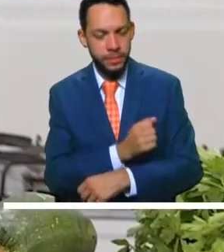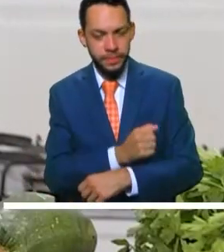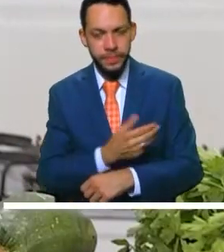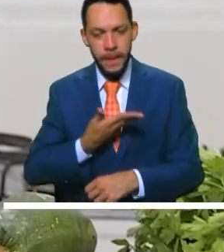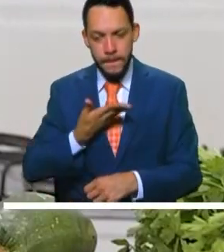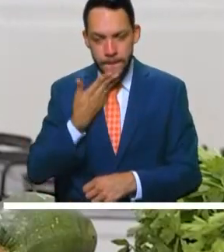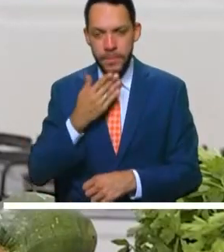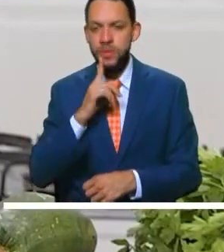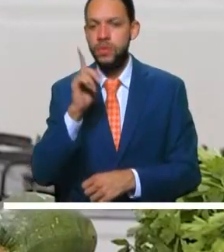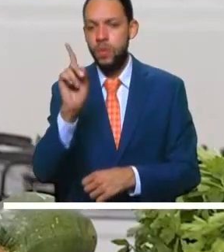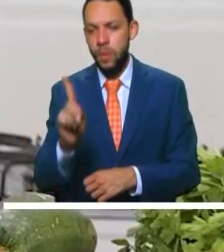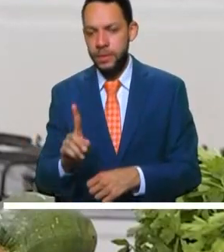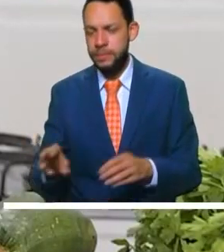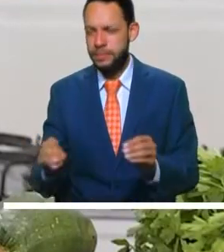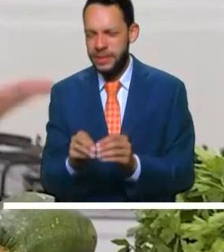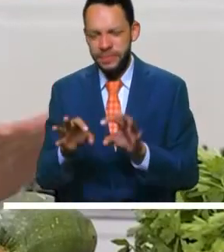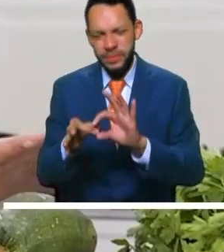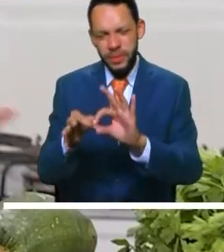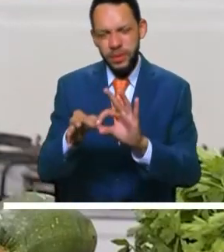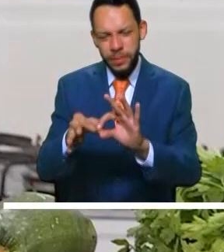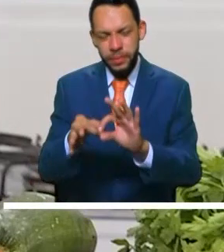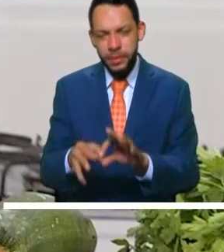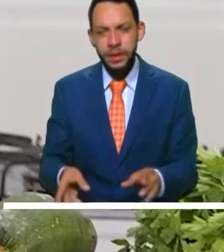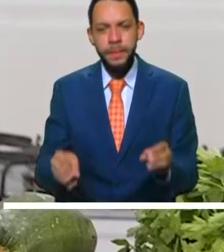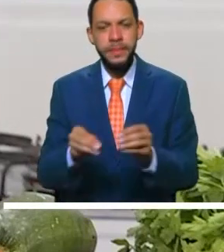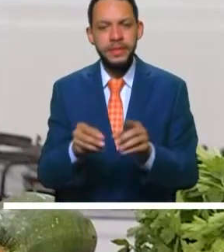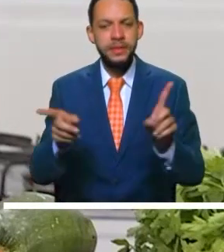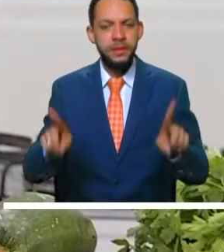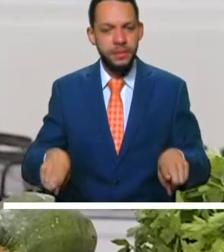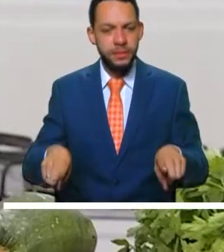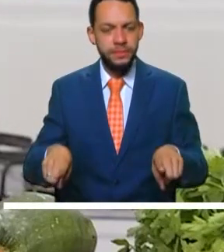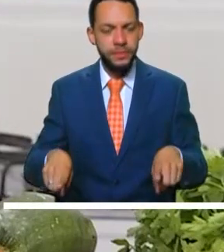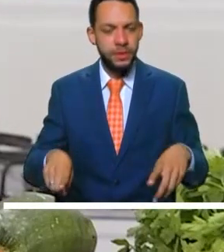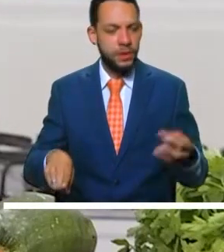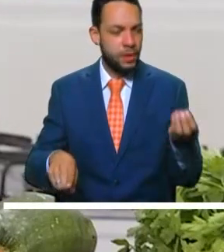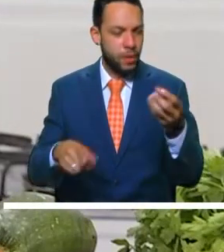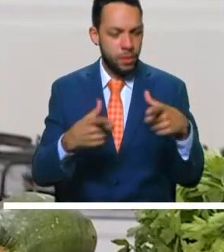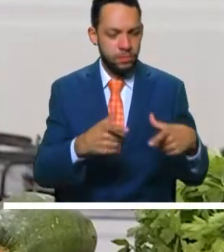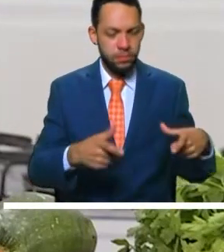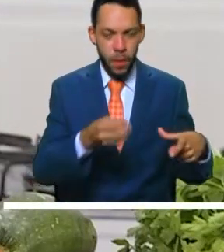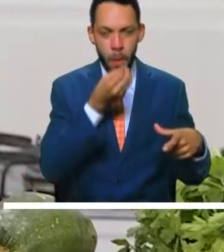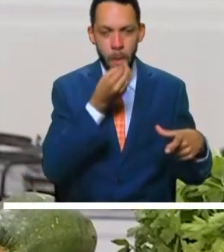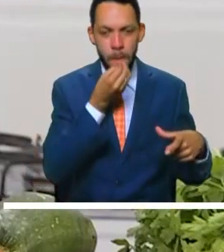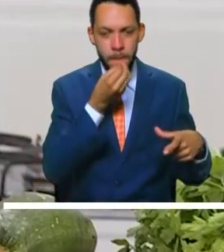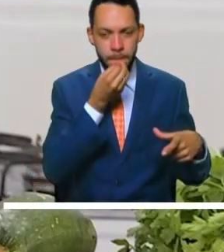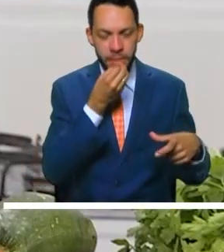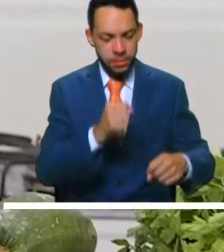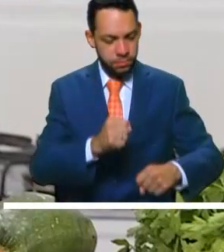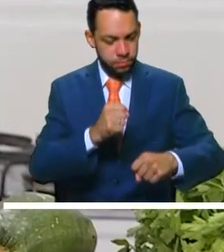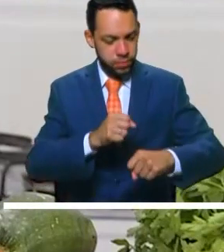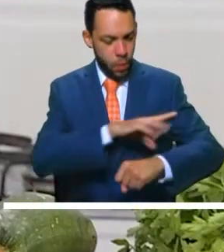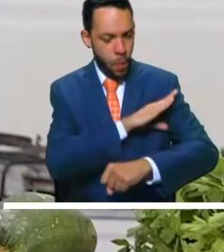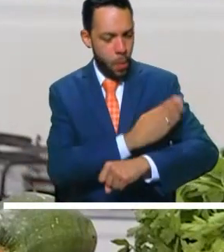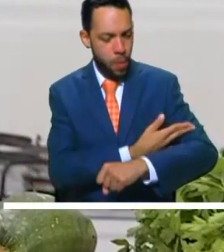satisfacción. Sin embargo, también tenemos este tipo de alimentos que nos permiten modular estas hormonas para que nuestro cuerpo funcione de una mejor